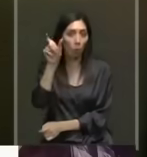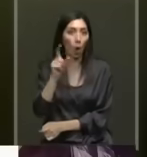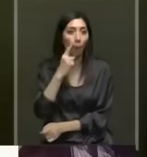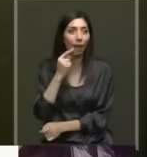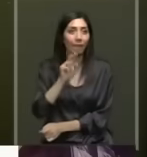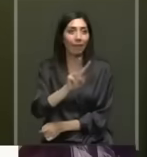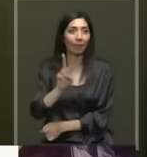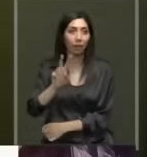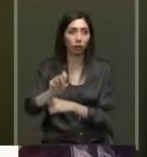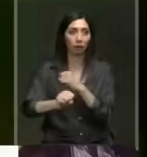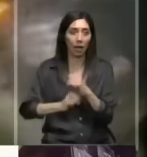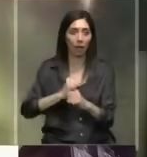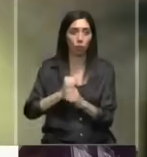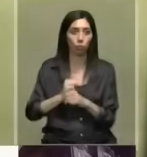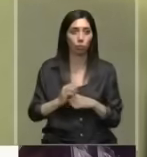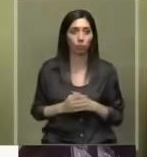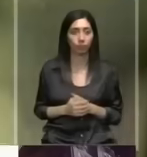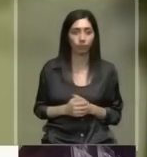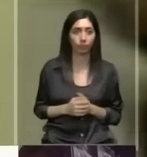años.